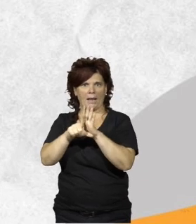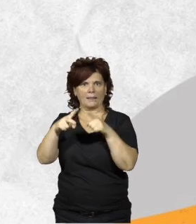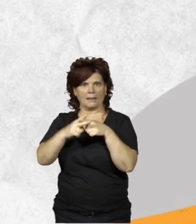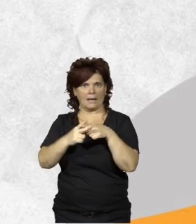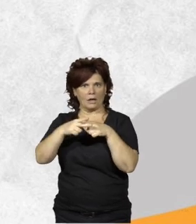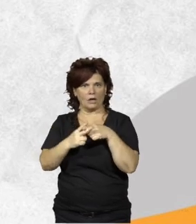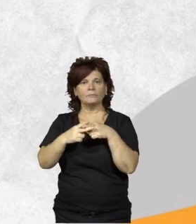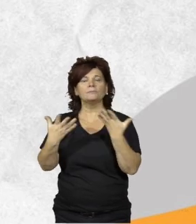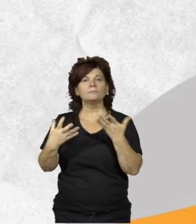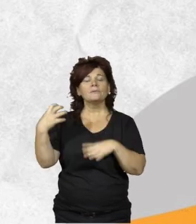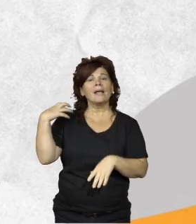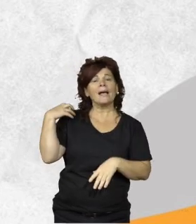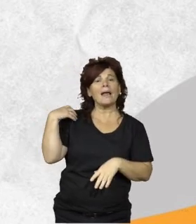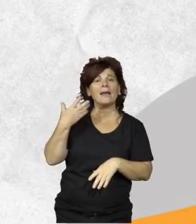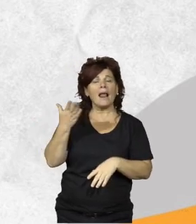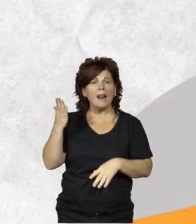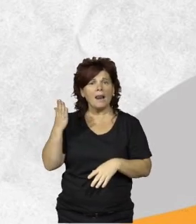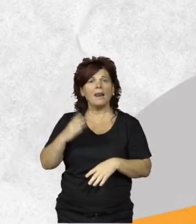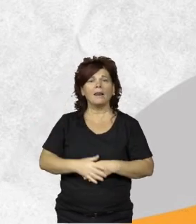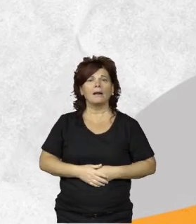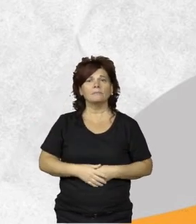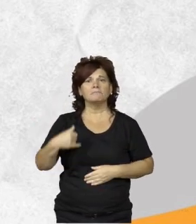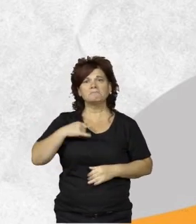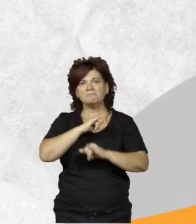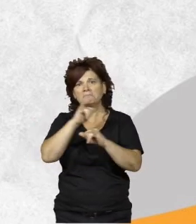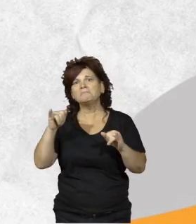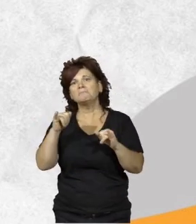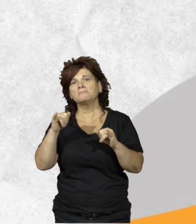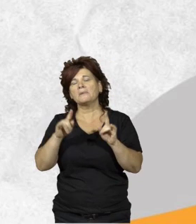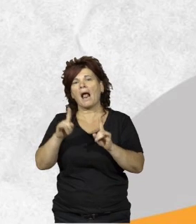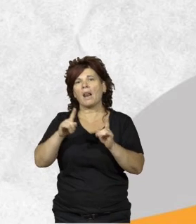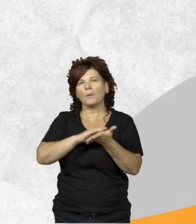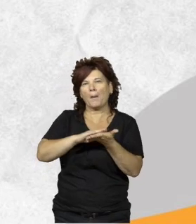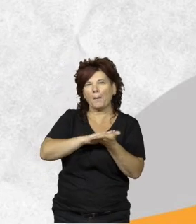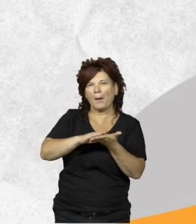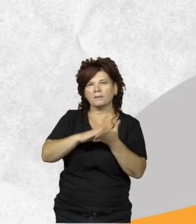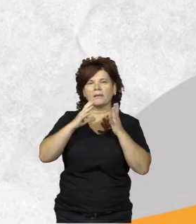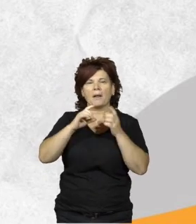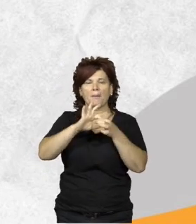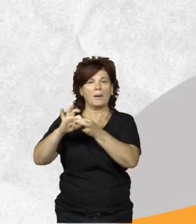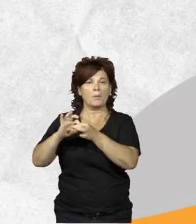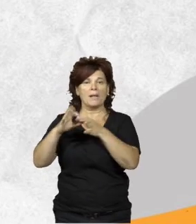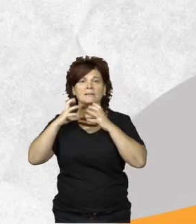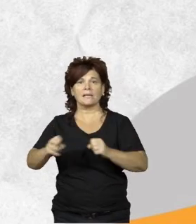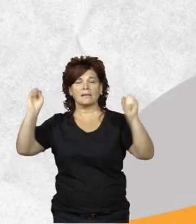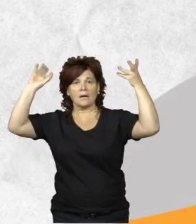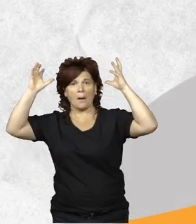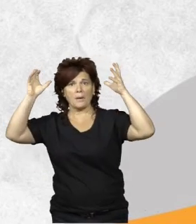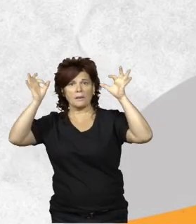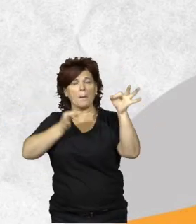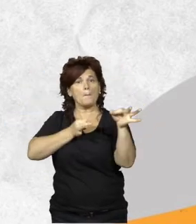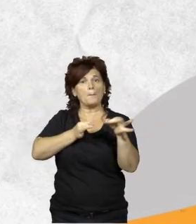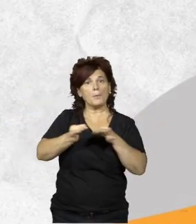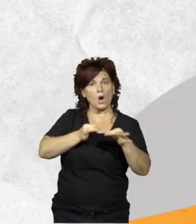Y en general, para mencionar algunas líneas de acción de la Secretaría de Ambiente, tenemos proyectos